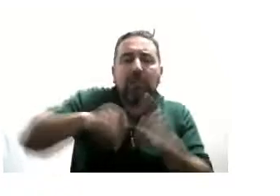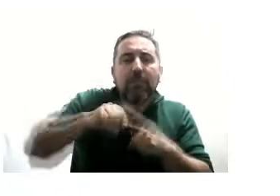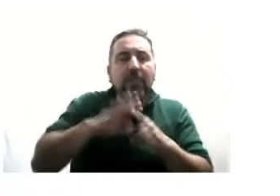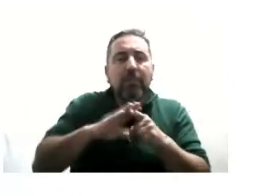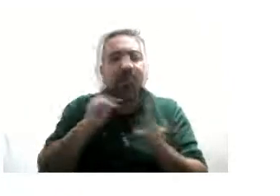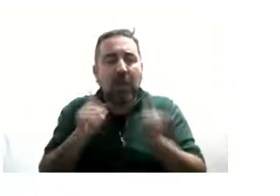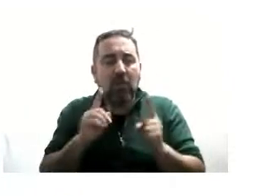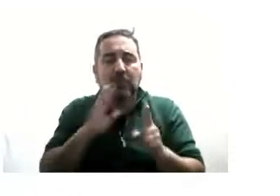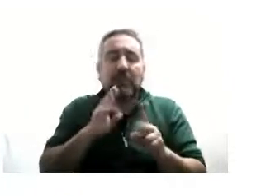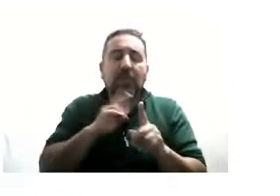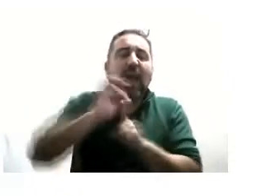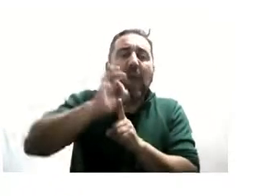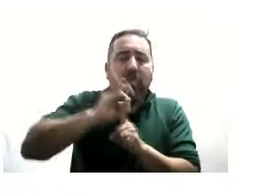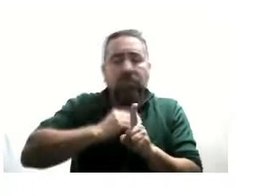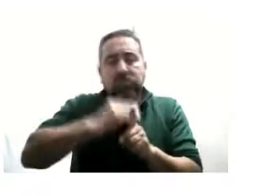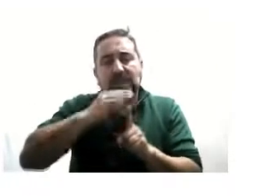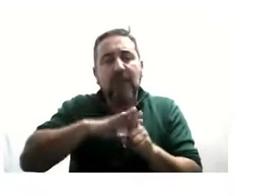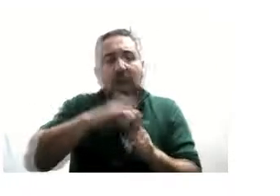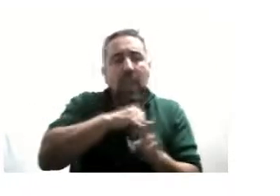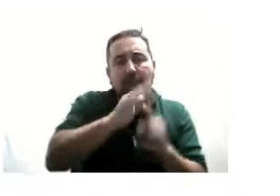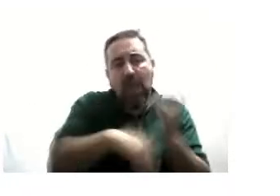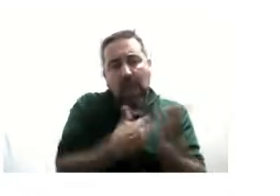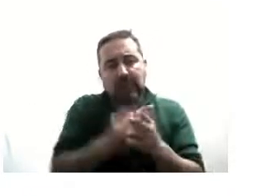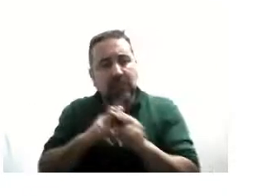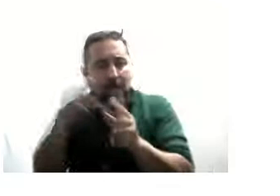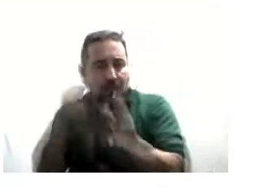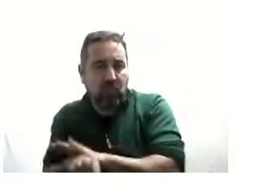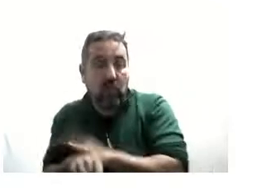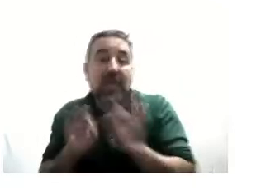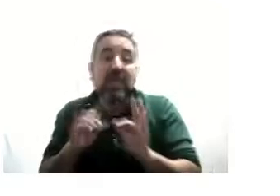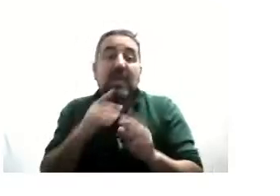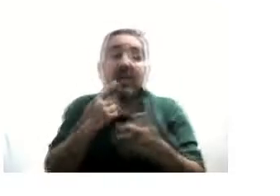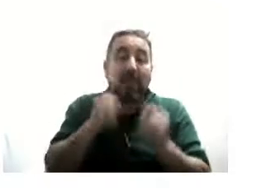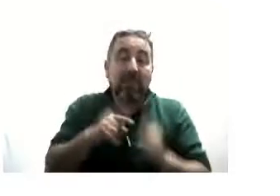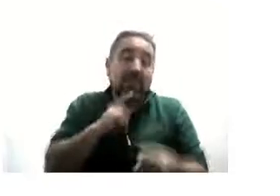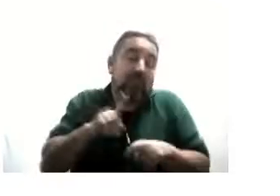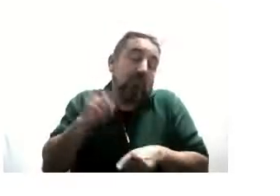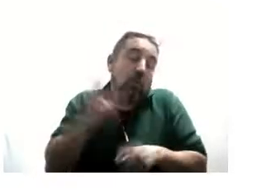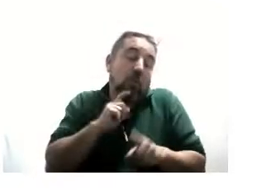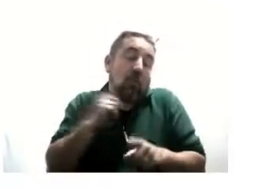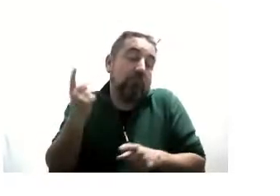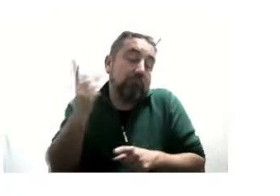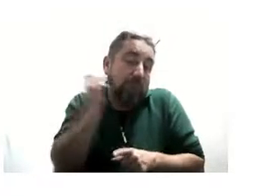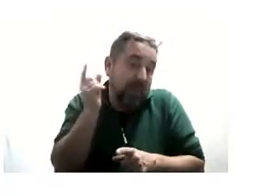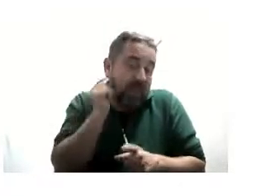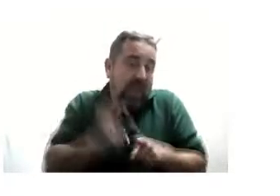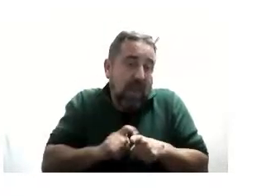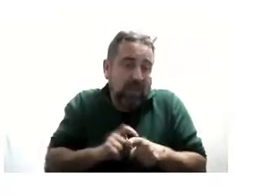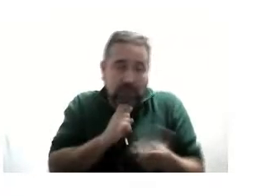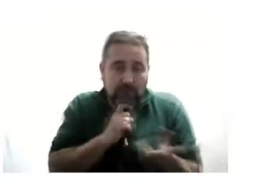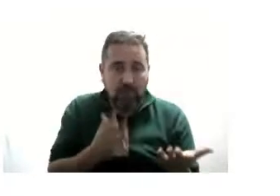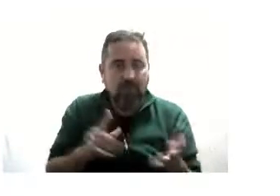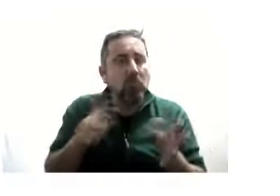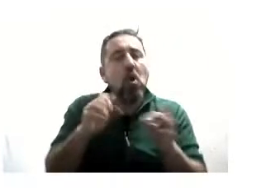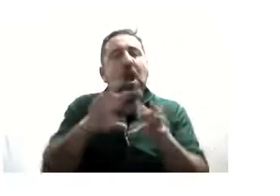hipoacusia, desde leve hasta profunda, y dependiendo de las características de la pérdida de audición, ¿no? Pero esto es un pequeño